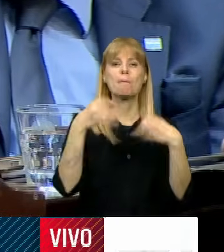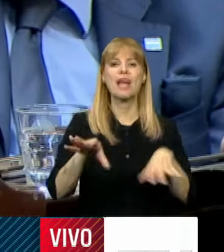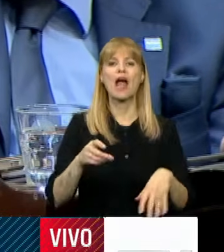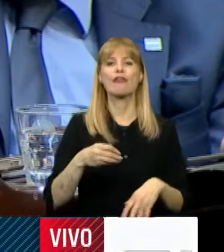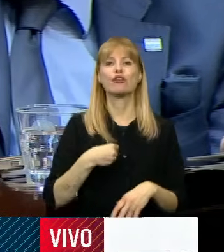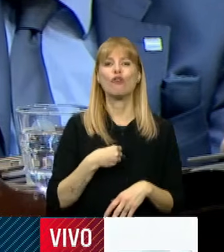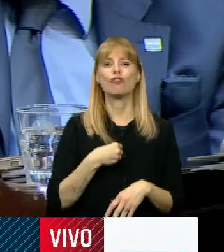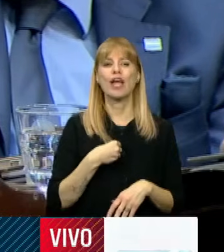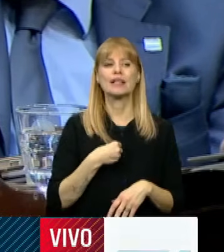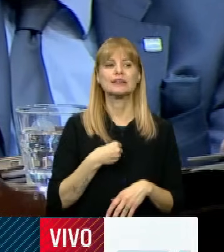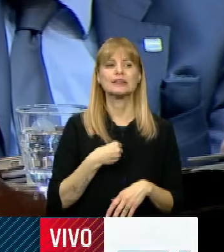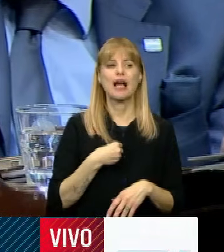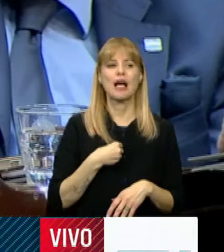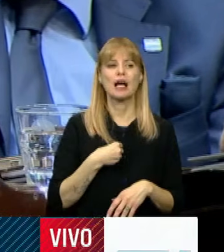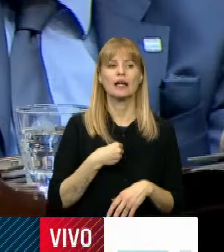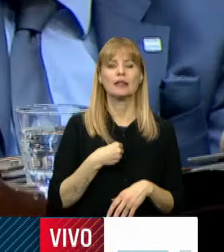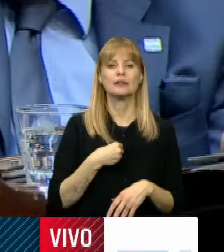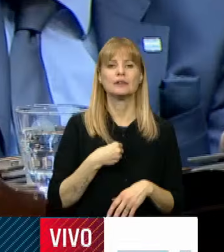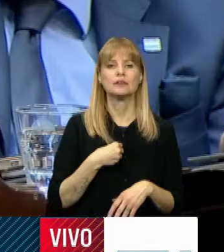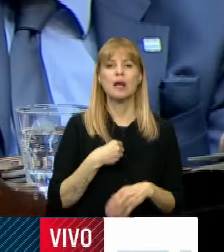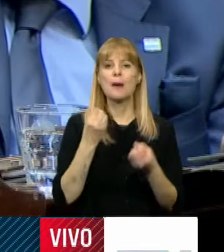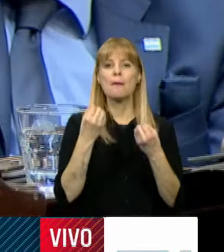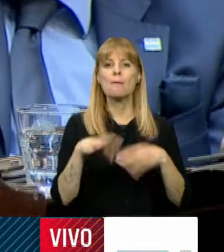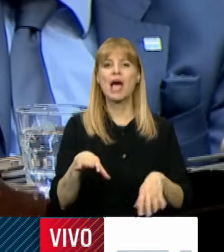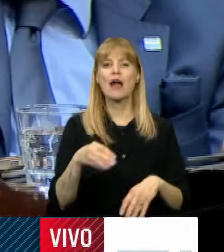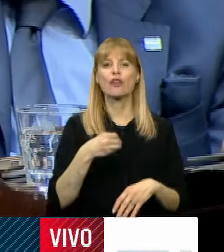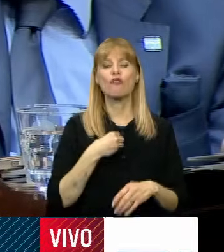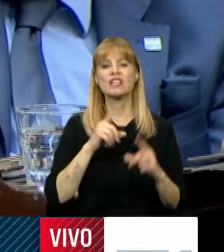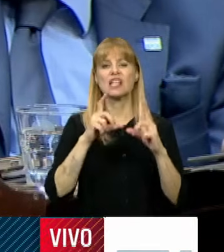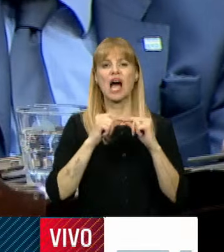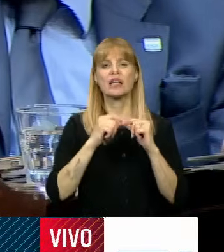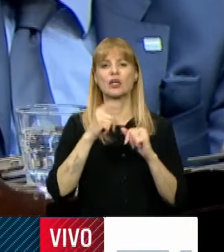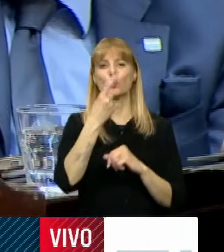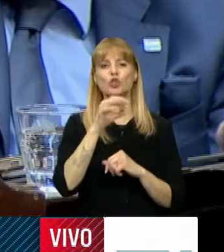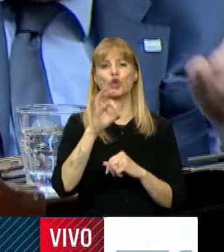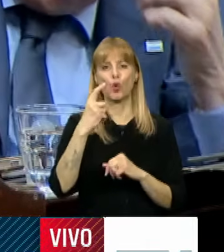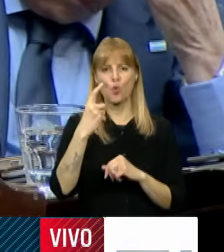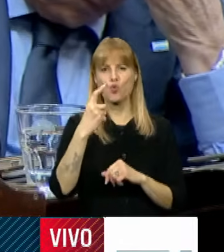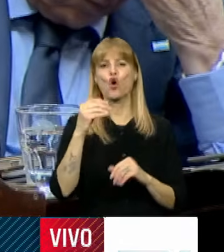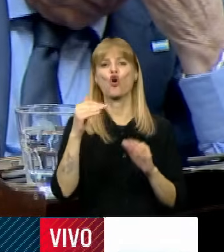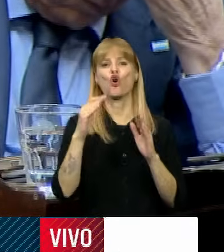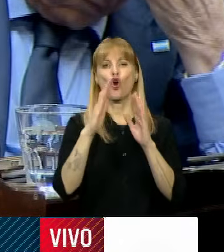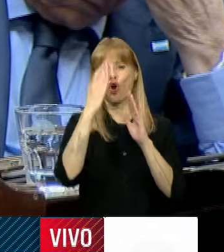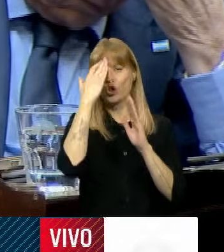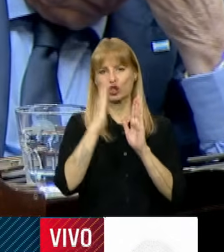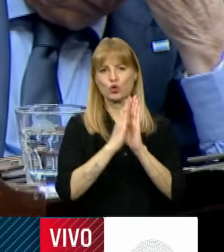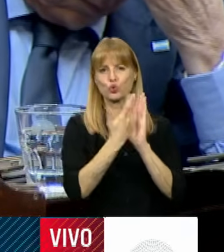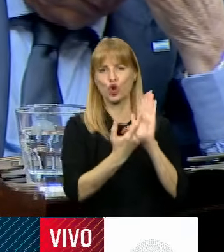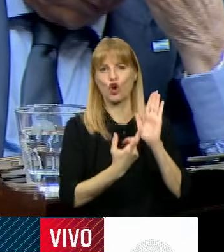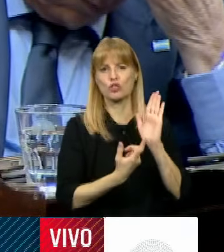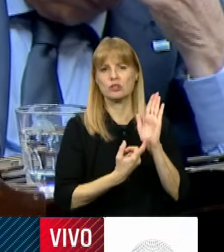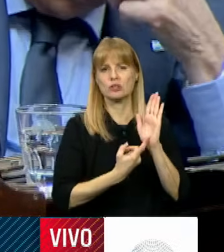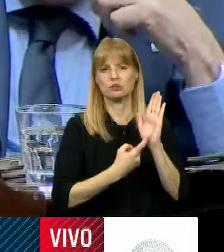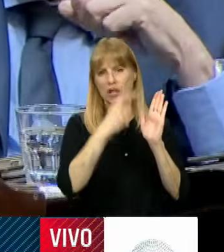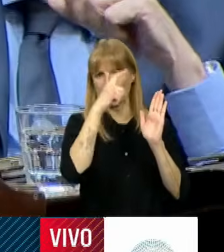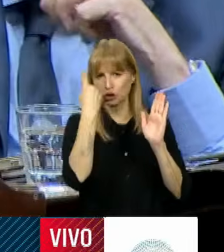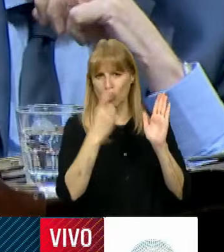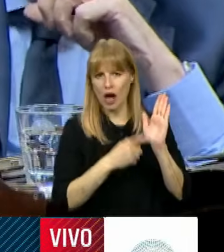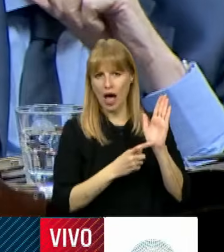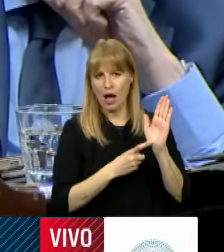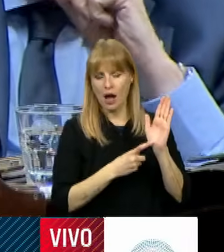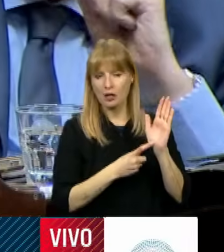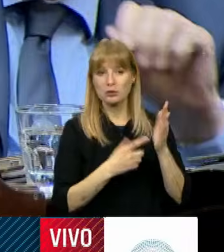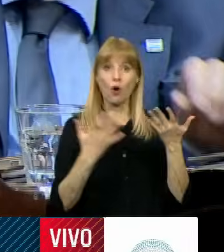confianza. Esto es lo que nos impone el artículo 101 de la Constitución Nacional. Es lógico